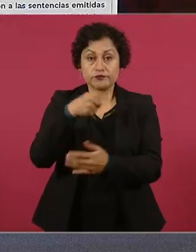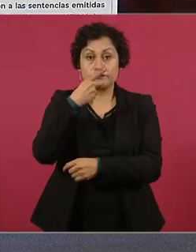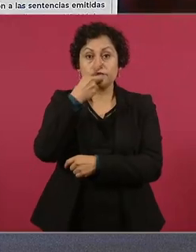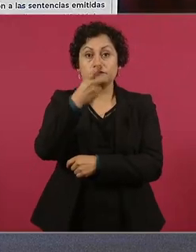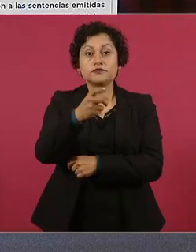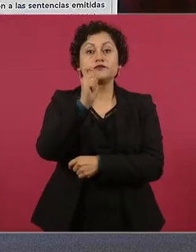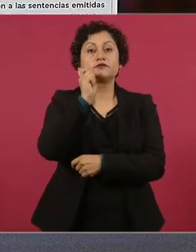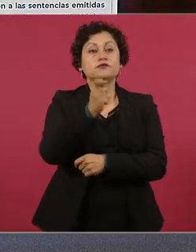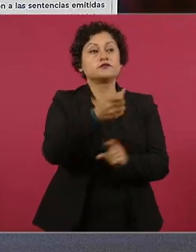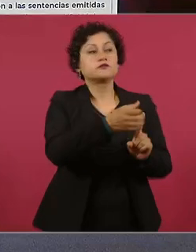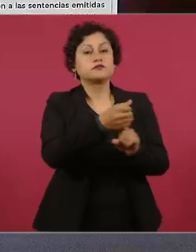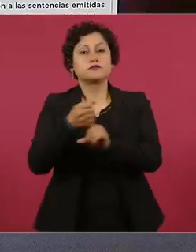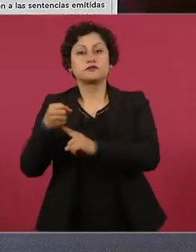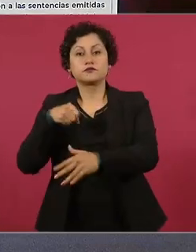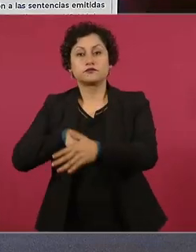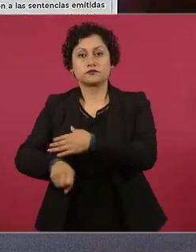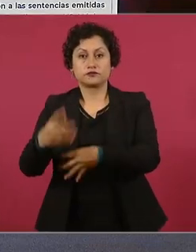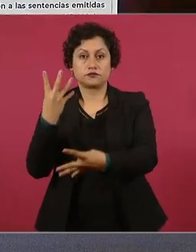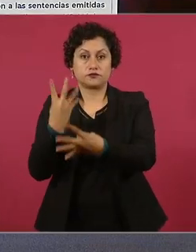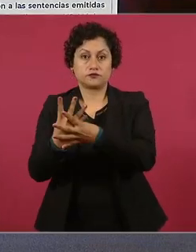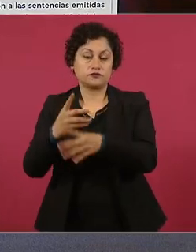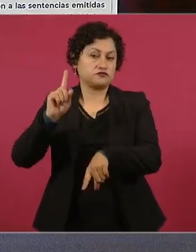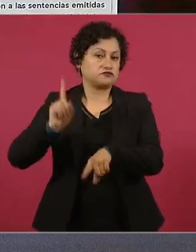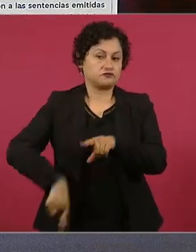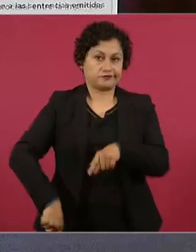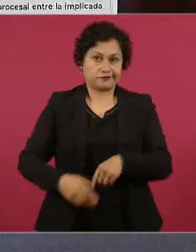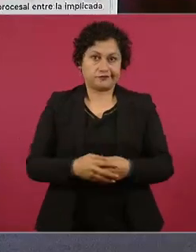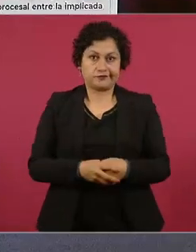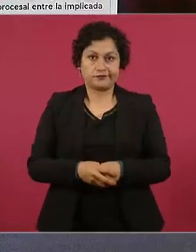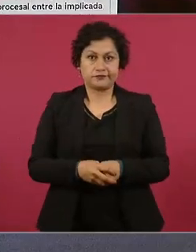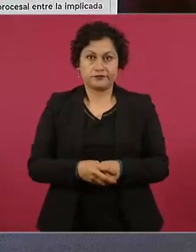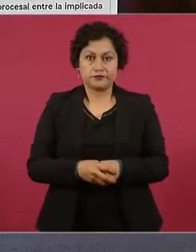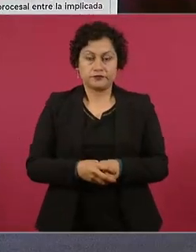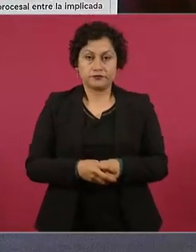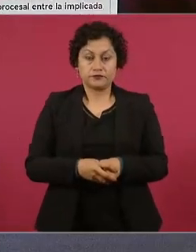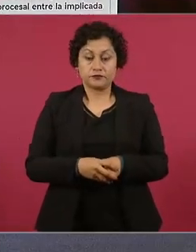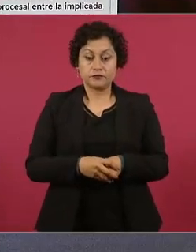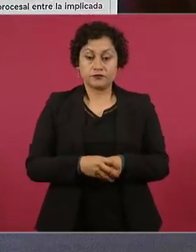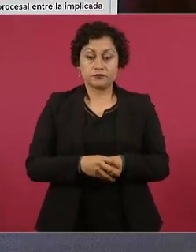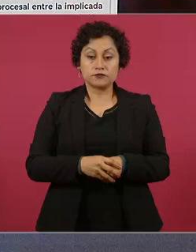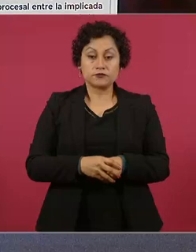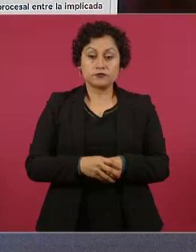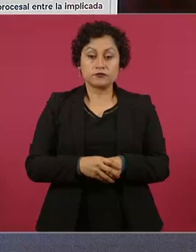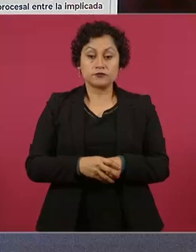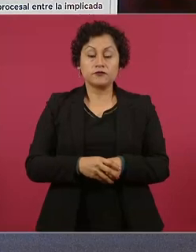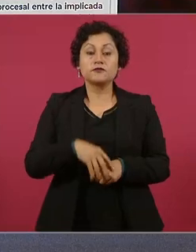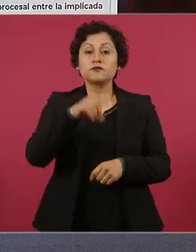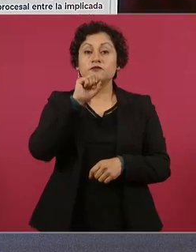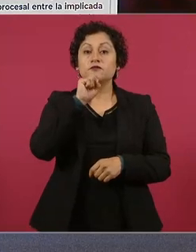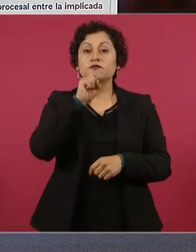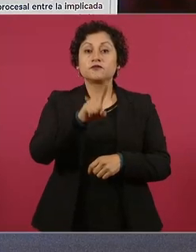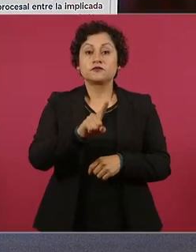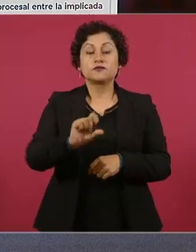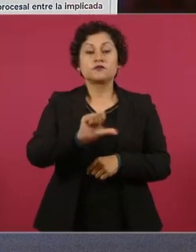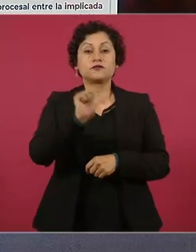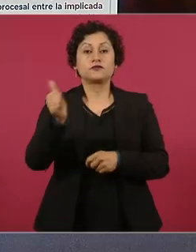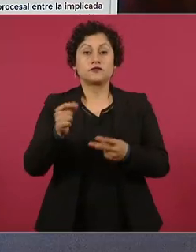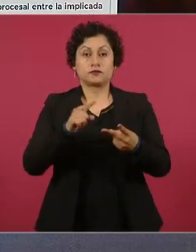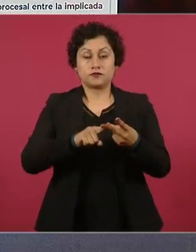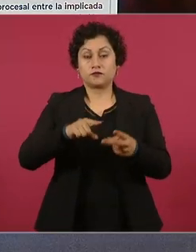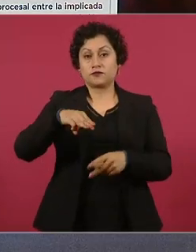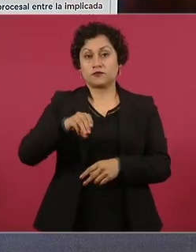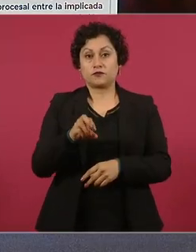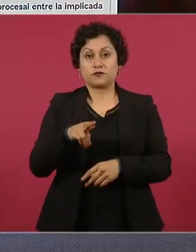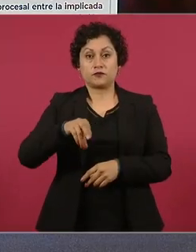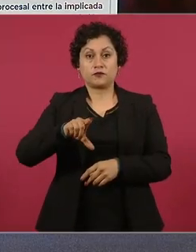de la prisión preventiva oficiosa. Adelante. El caso de la apelación de María de los Ángeles N.,